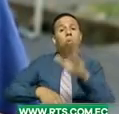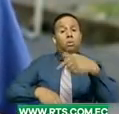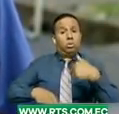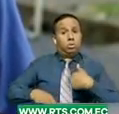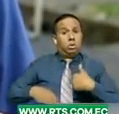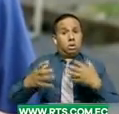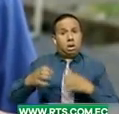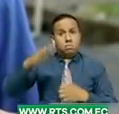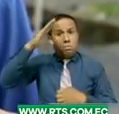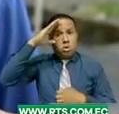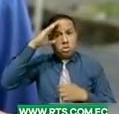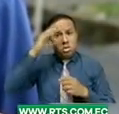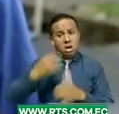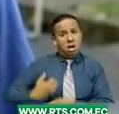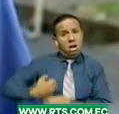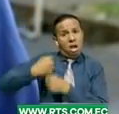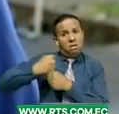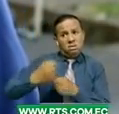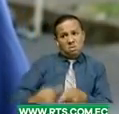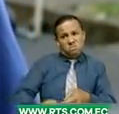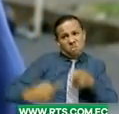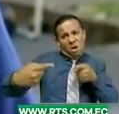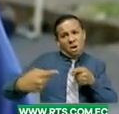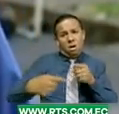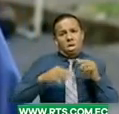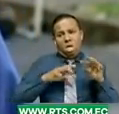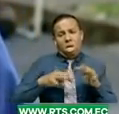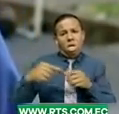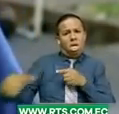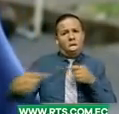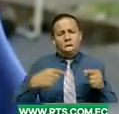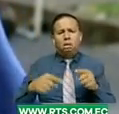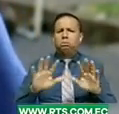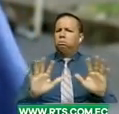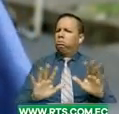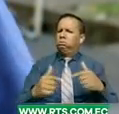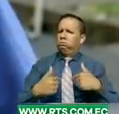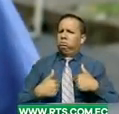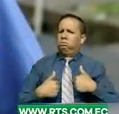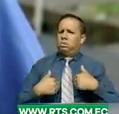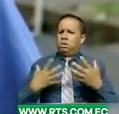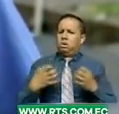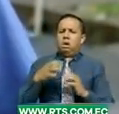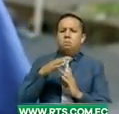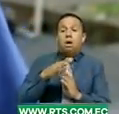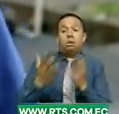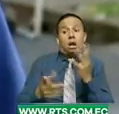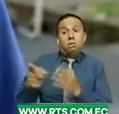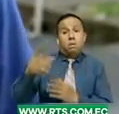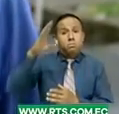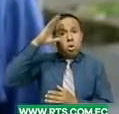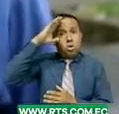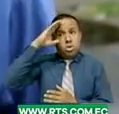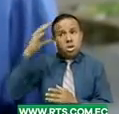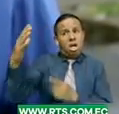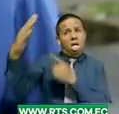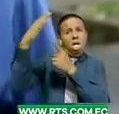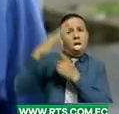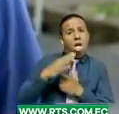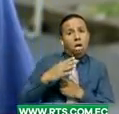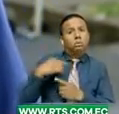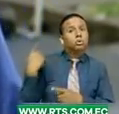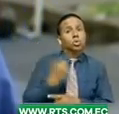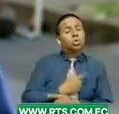ejército. Nosotros no vamos a atacar a ellos, pero vamos a defender. En el caso de que el ejército, la policía venga y nos agreda, ahí sí ya será otra